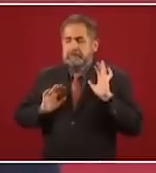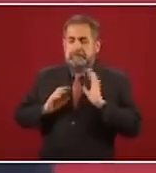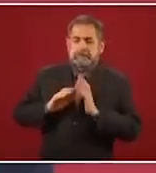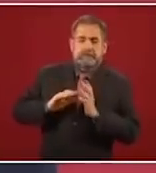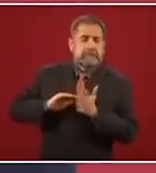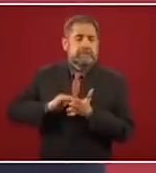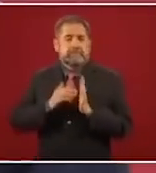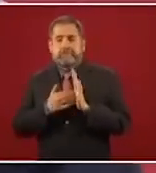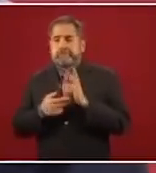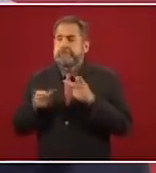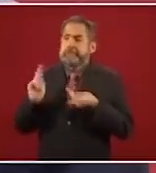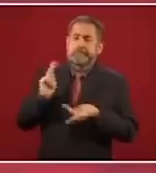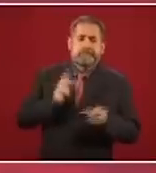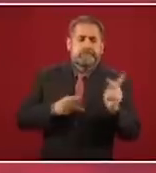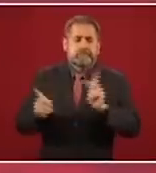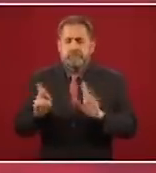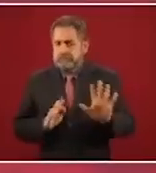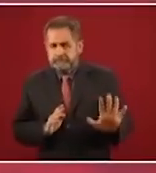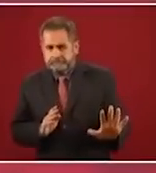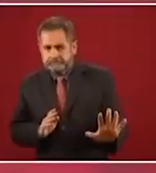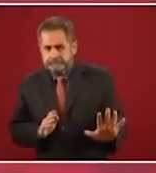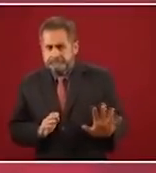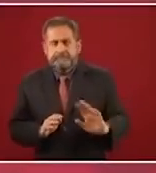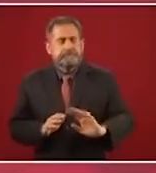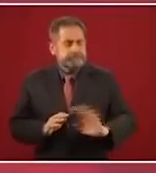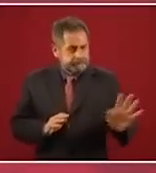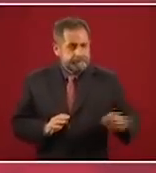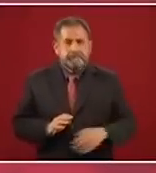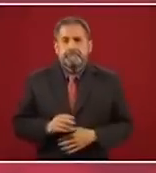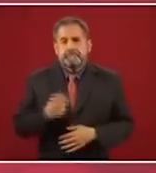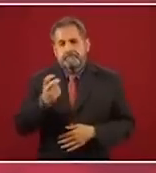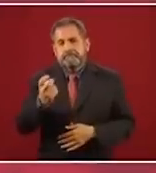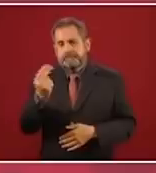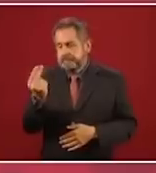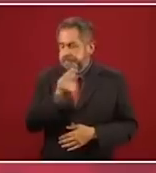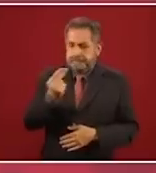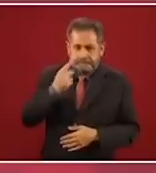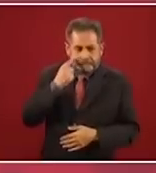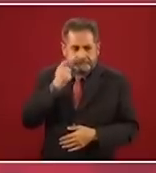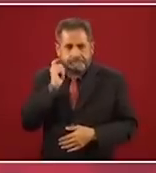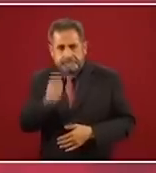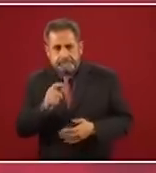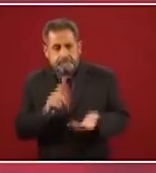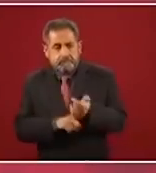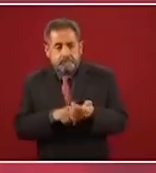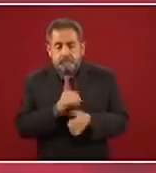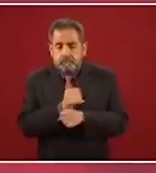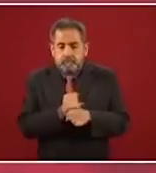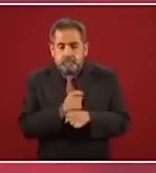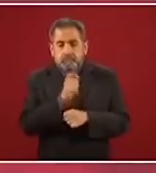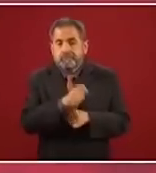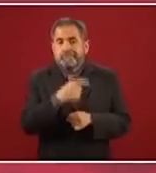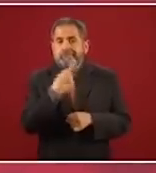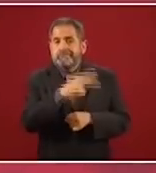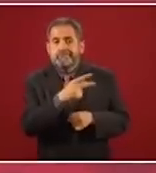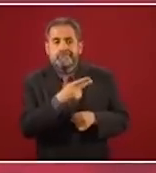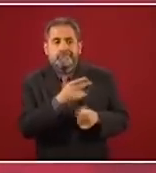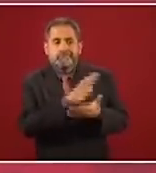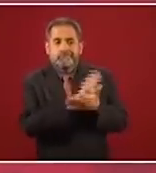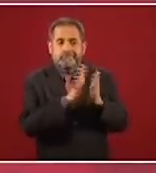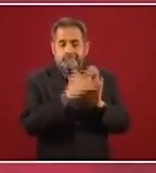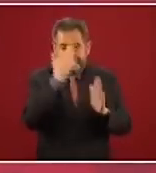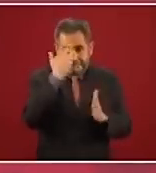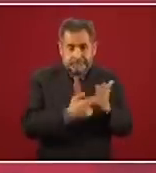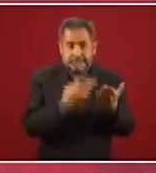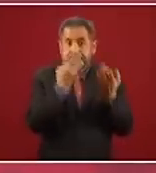Pero sí, sí nos ayuda mucho el seguirle la pista al dinero, que es lo